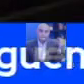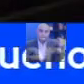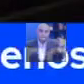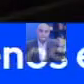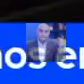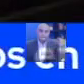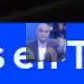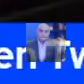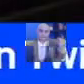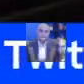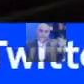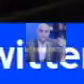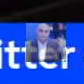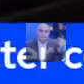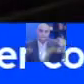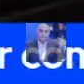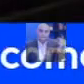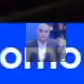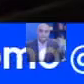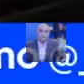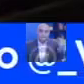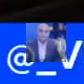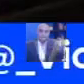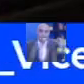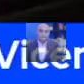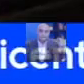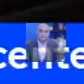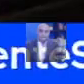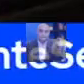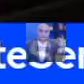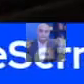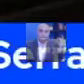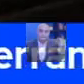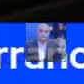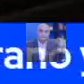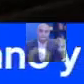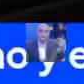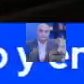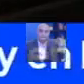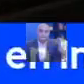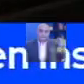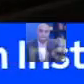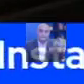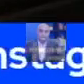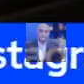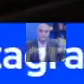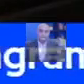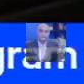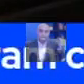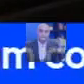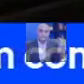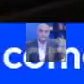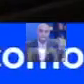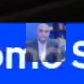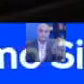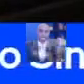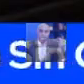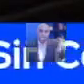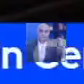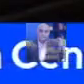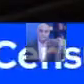el cambio, la transición, y no quieren soltar el hueso, les cuesta mucho trabajo y